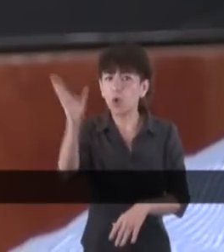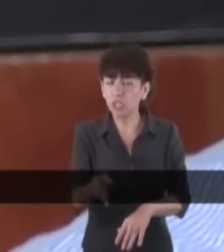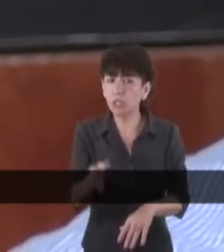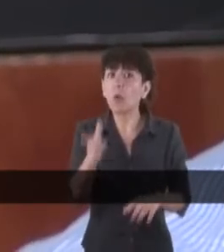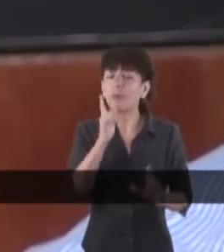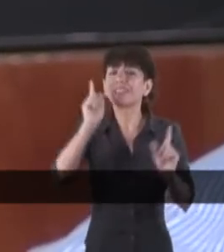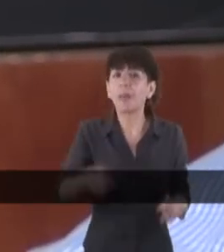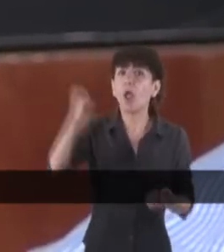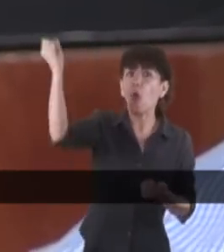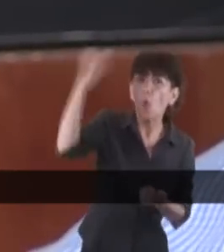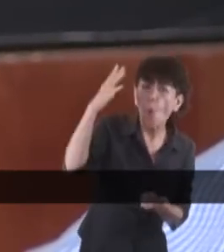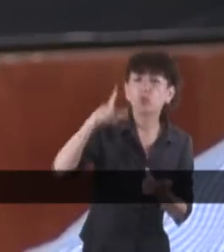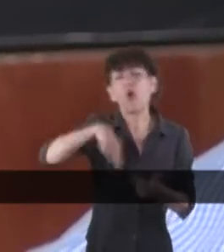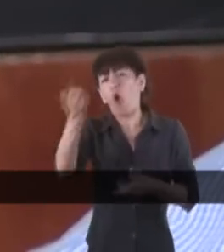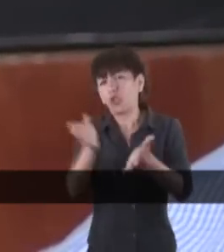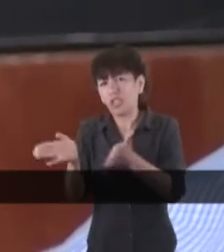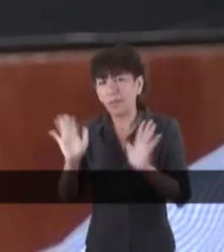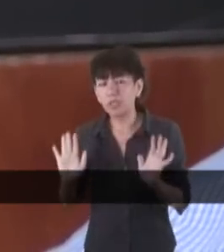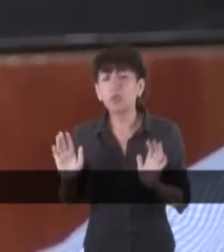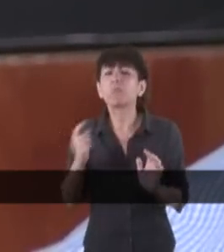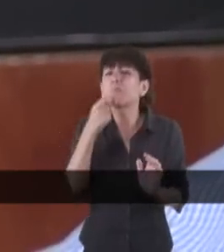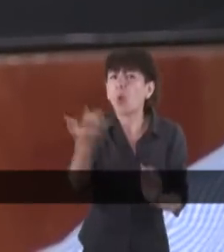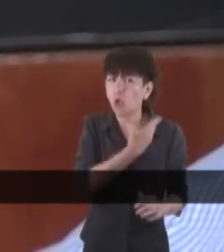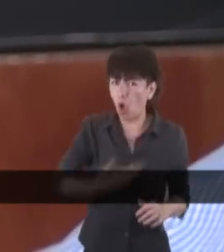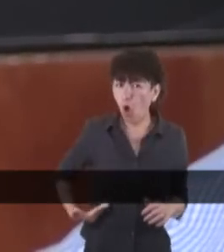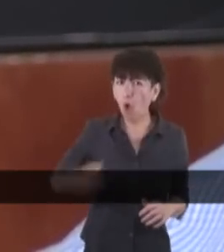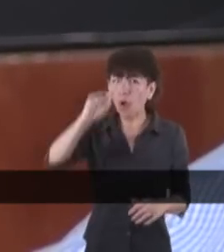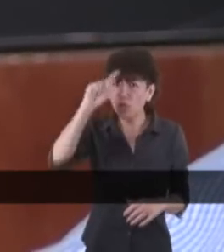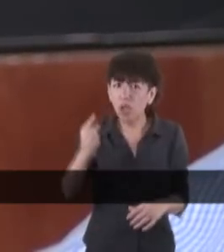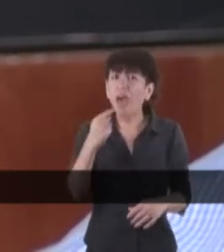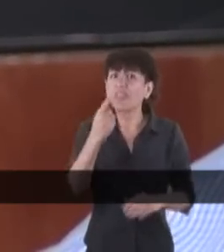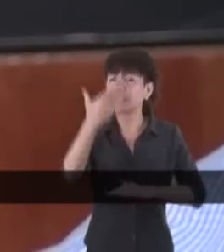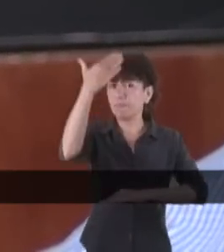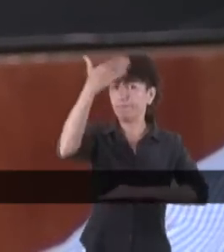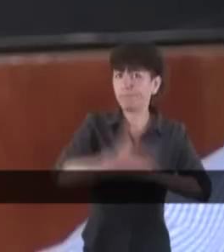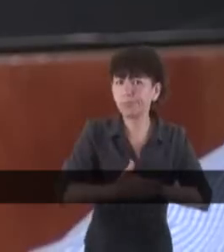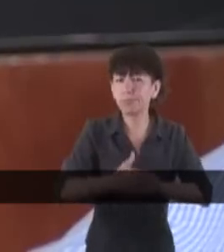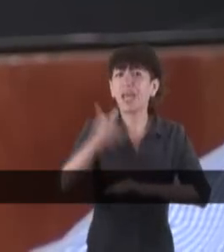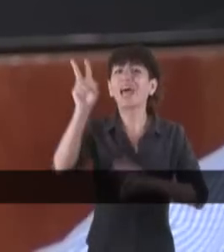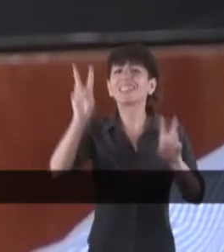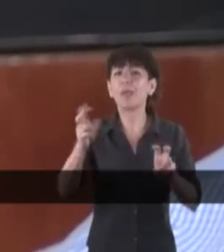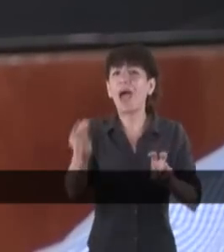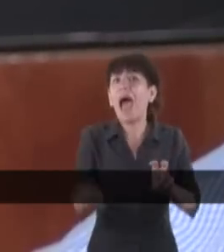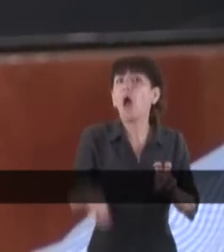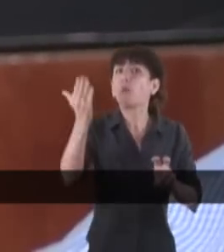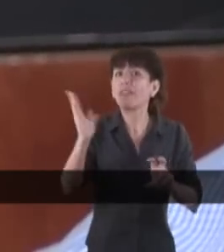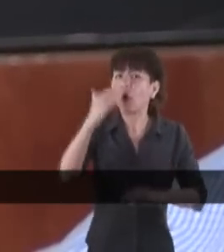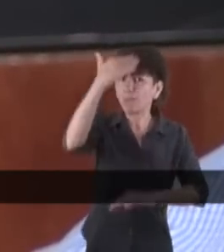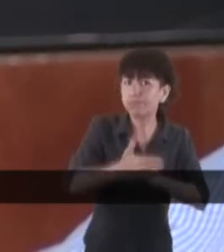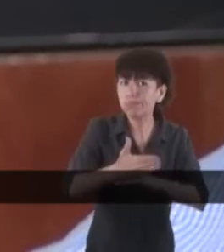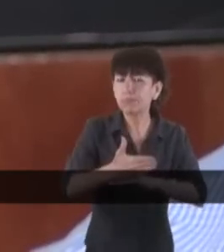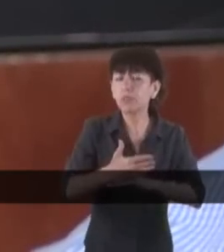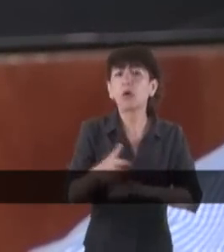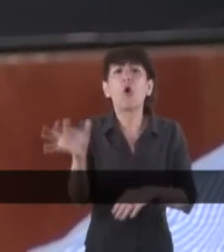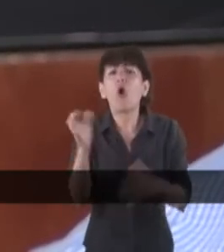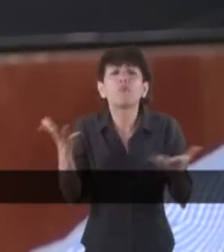otros servicios. Quería saber si el gobierno va a poner algún tipo de tope, un 4%, como está haciendo con algunas cuestiones, mensual, digo, o bueno, va a